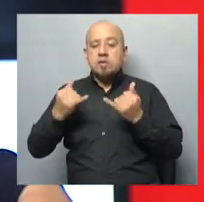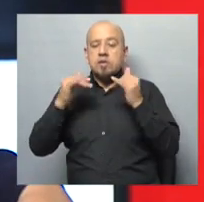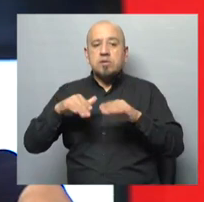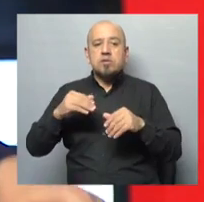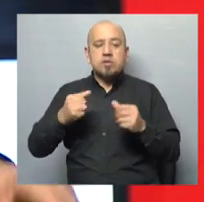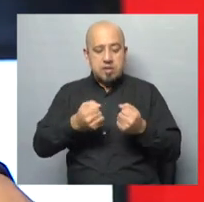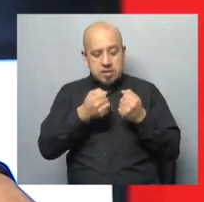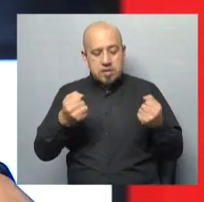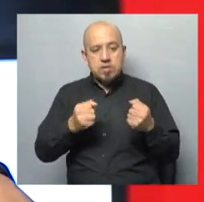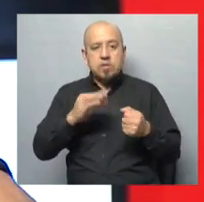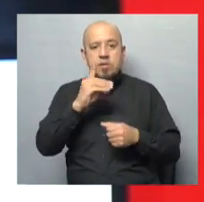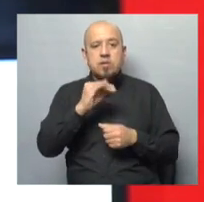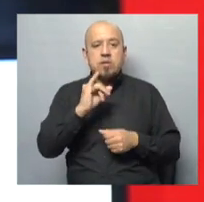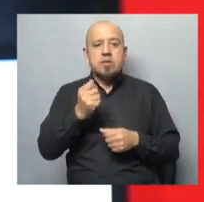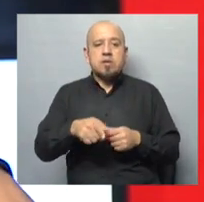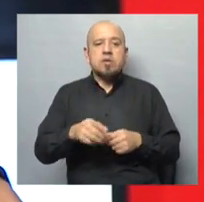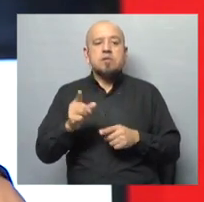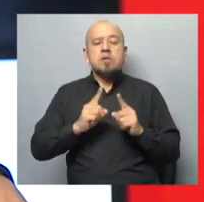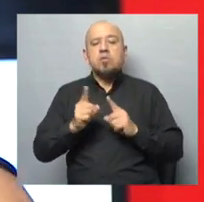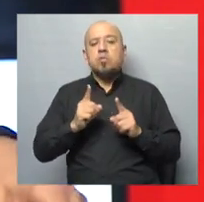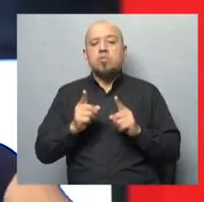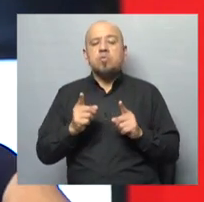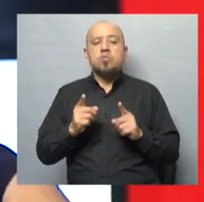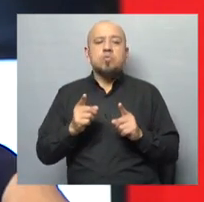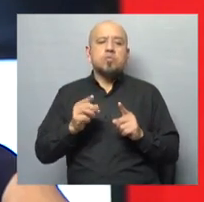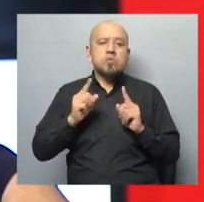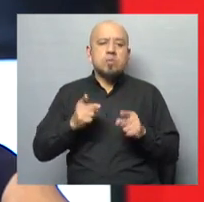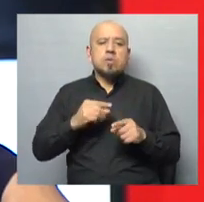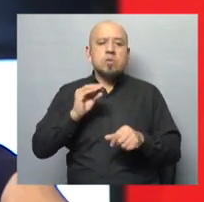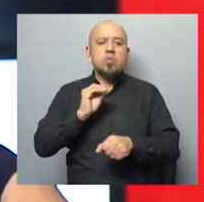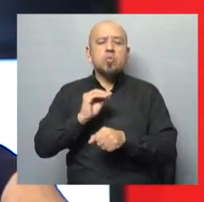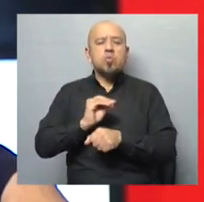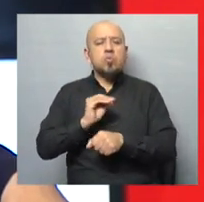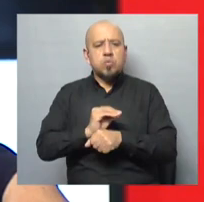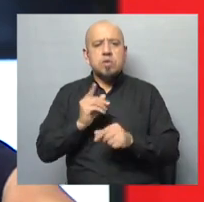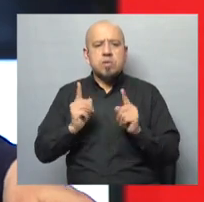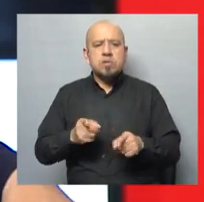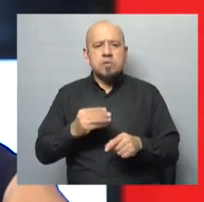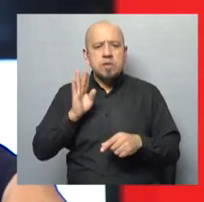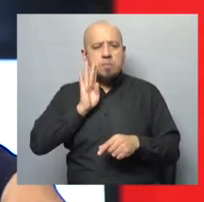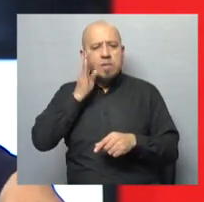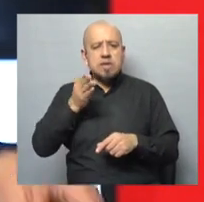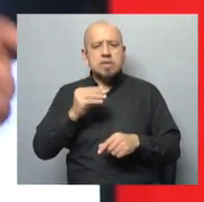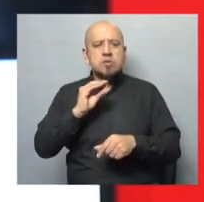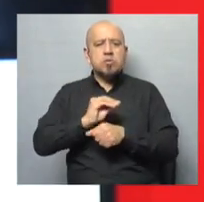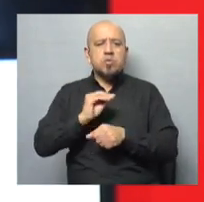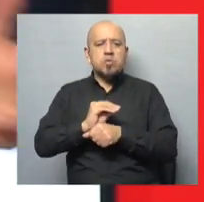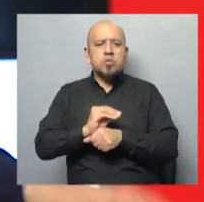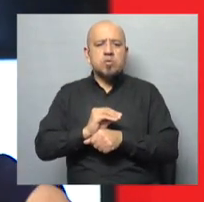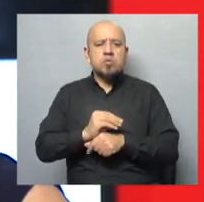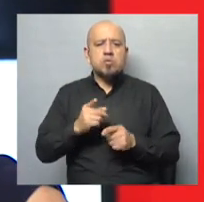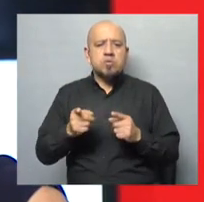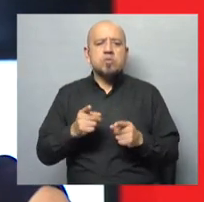día con eso también me quedaba y algunas veces con algún cultural que el país cultural creo que es el